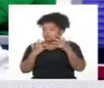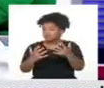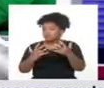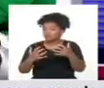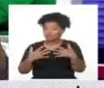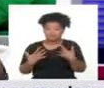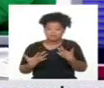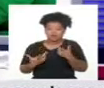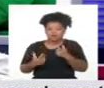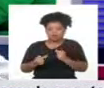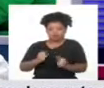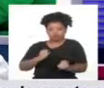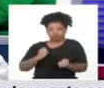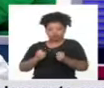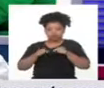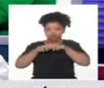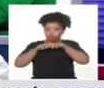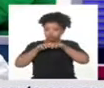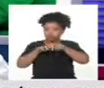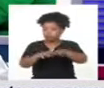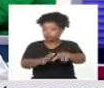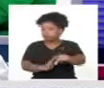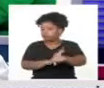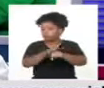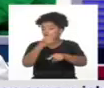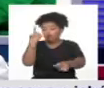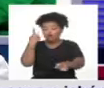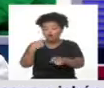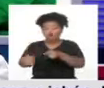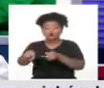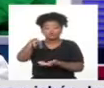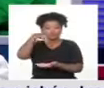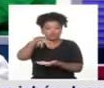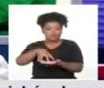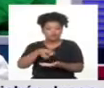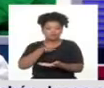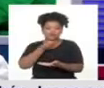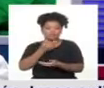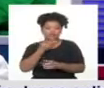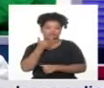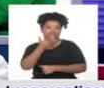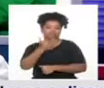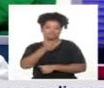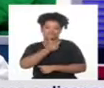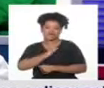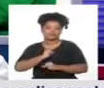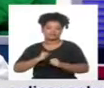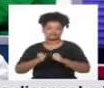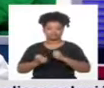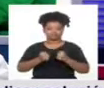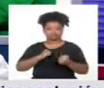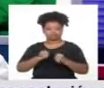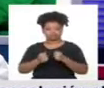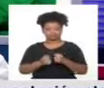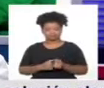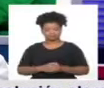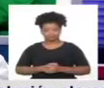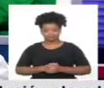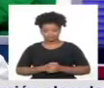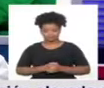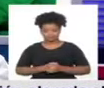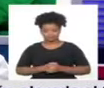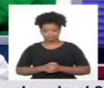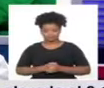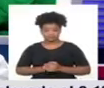se propague hacia otros lugares y se pueda controlar de una manera mucho mejor. De esta forma,